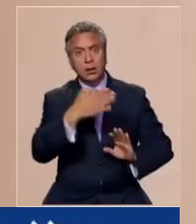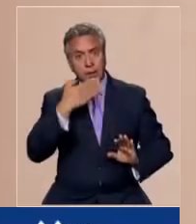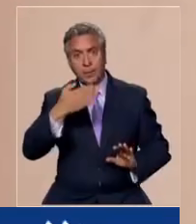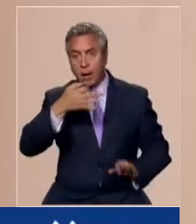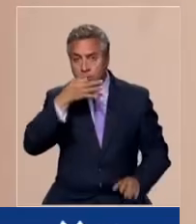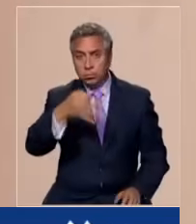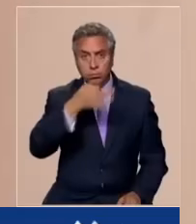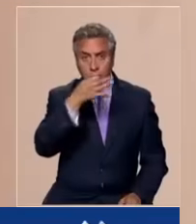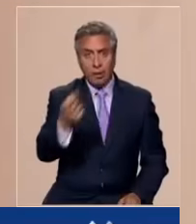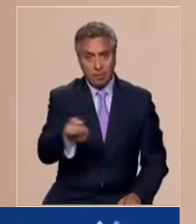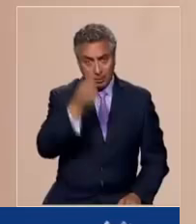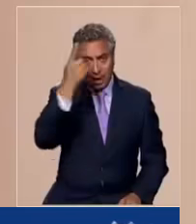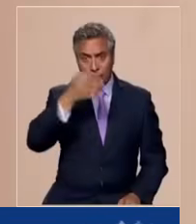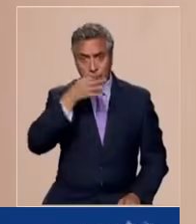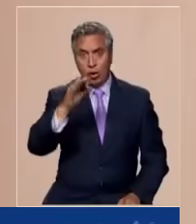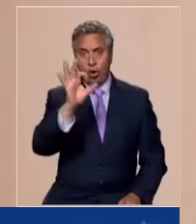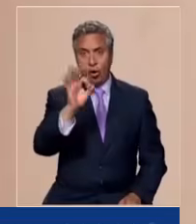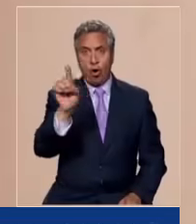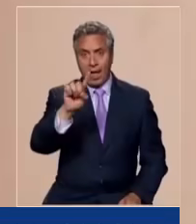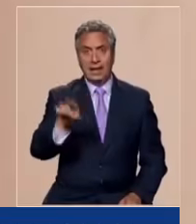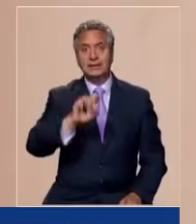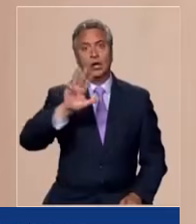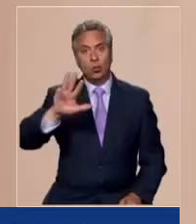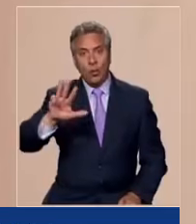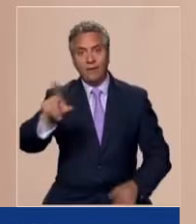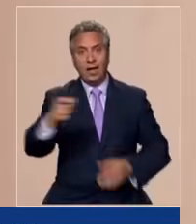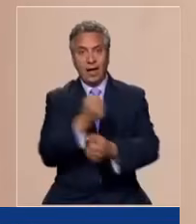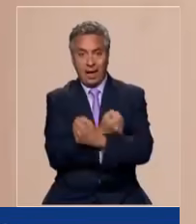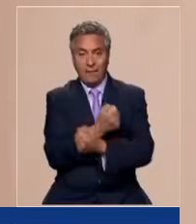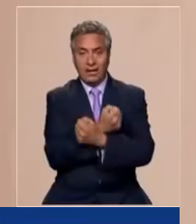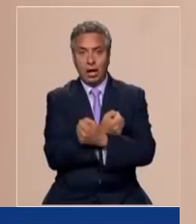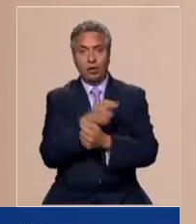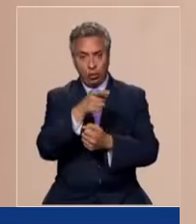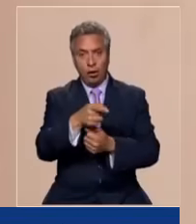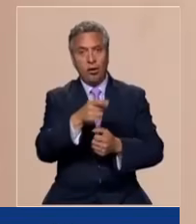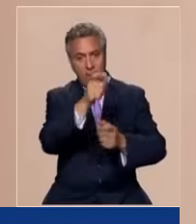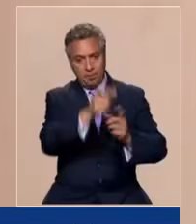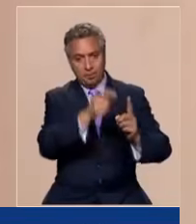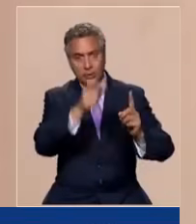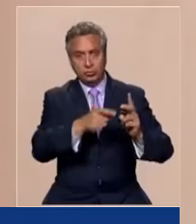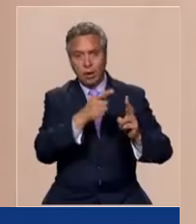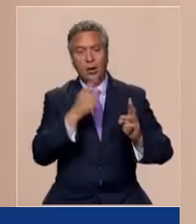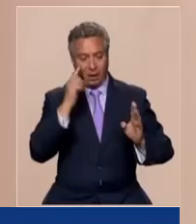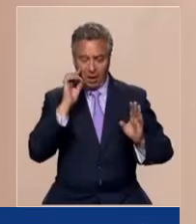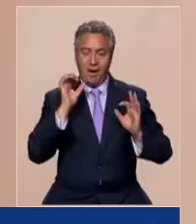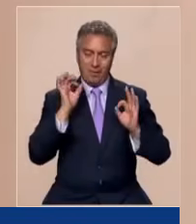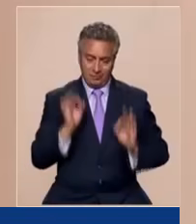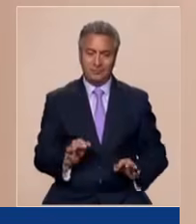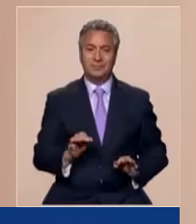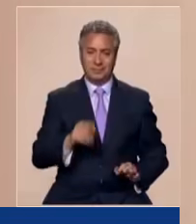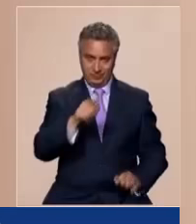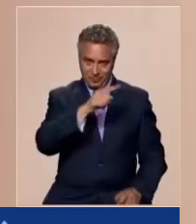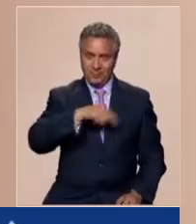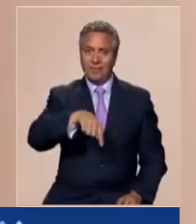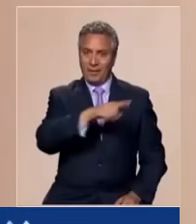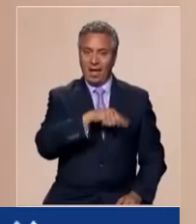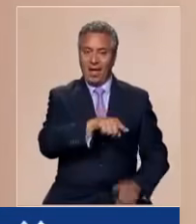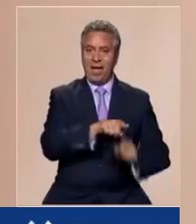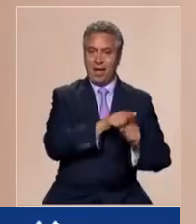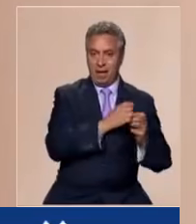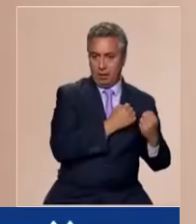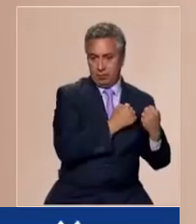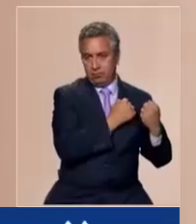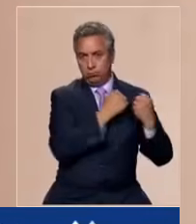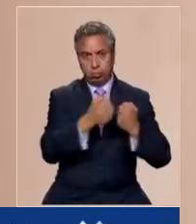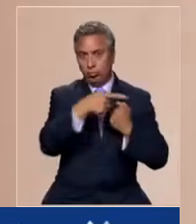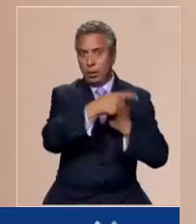en primera instancia al OS-9 de Carabineros, las víctimas, se puede determinar de que efectivamente este ataque se inicia